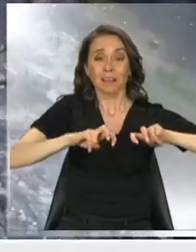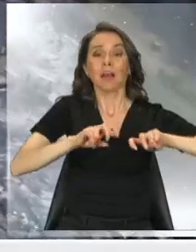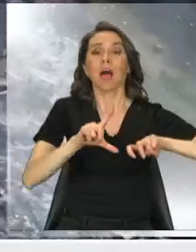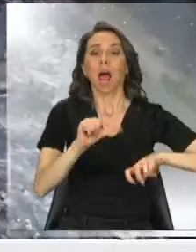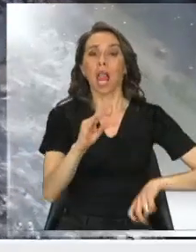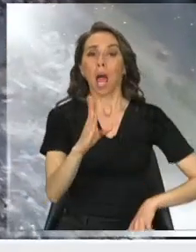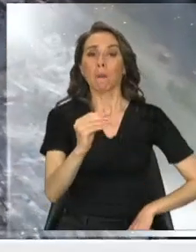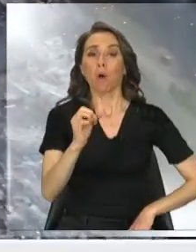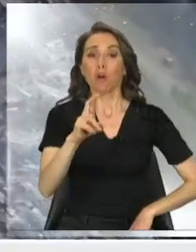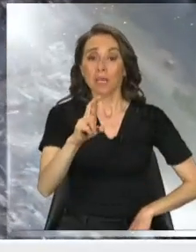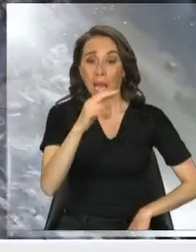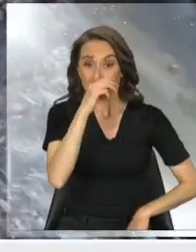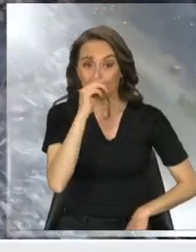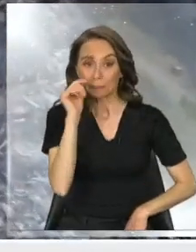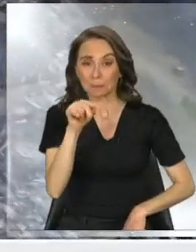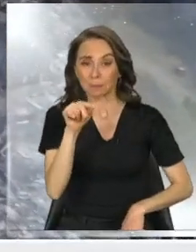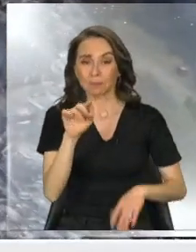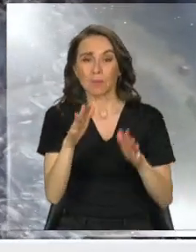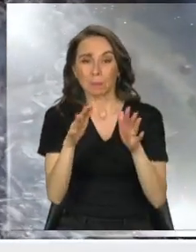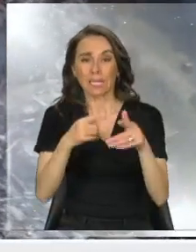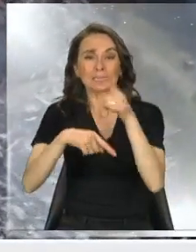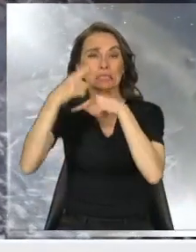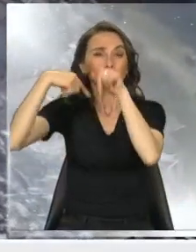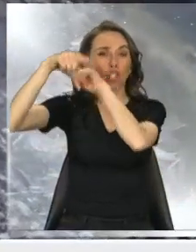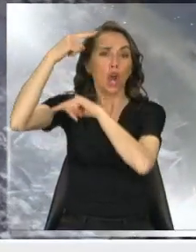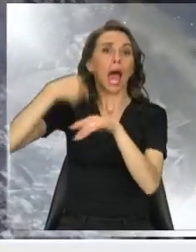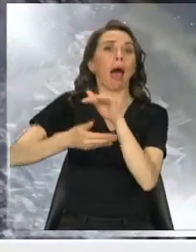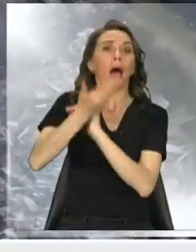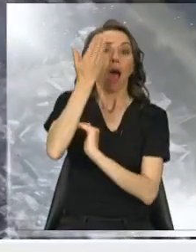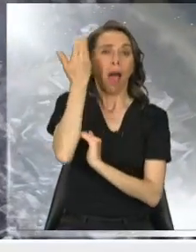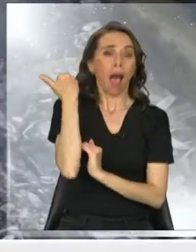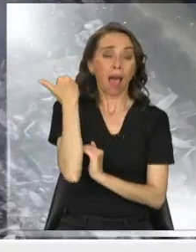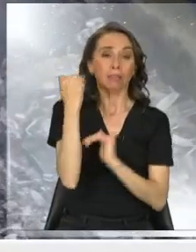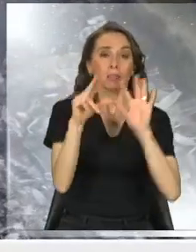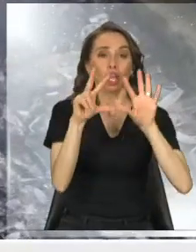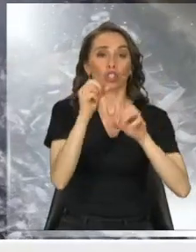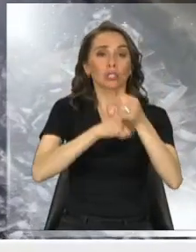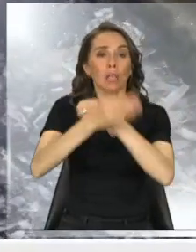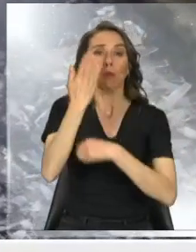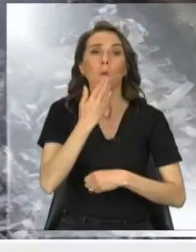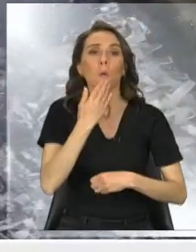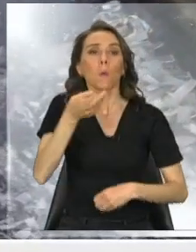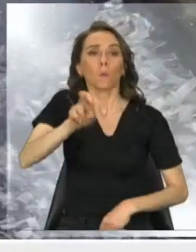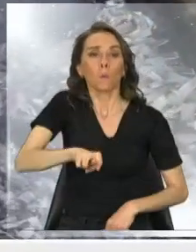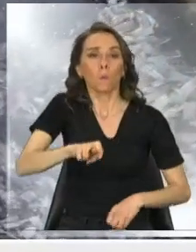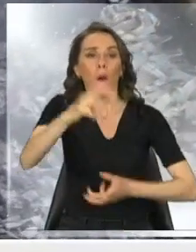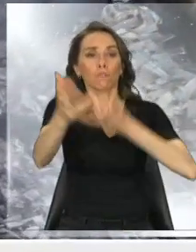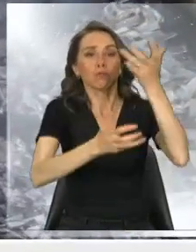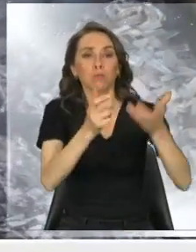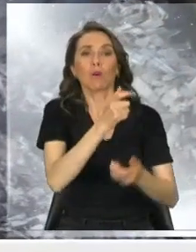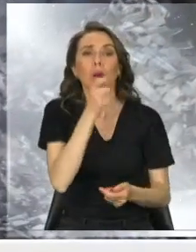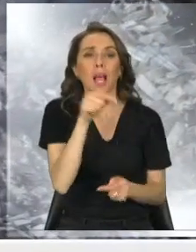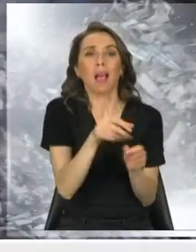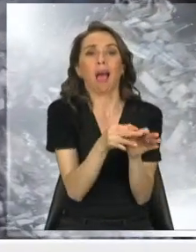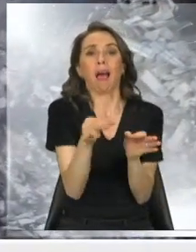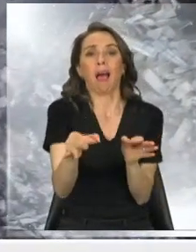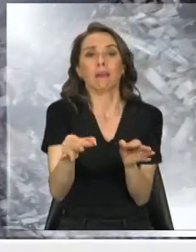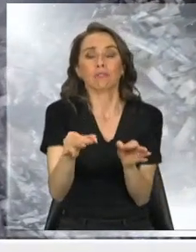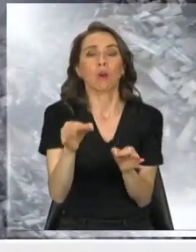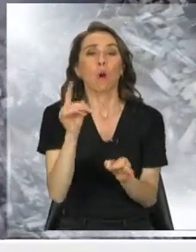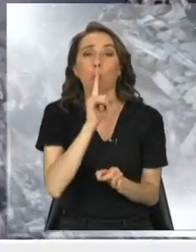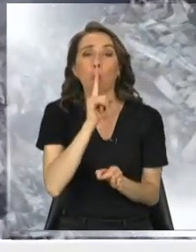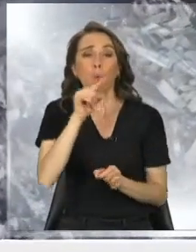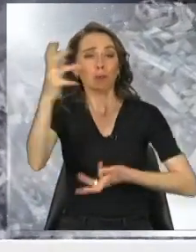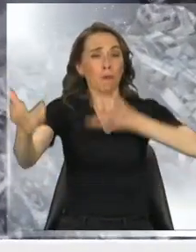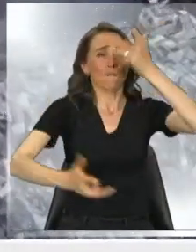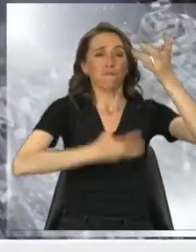La historia da cuenta que un hecho similar se registró hace más de 80 años en Castro. La última gran tragedia de